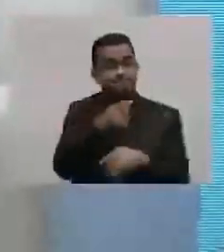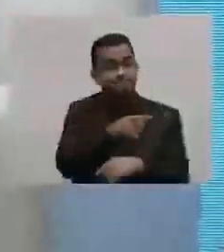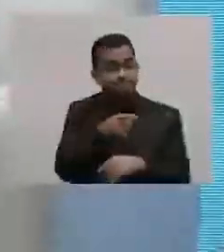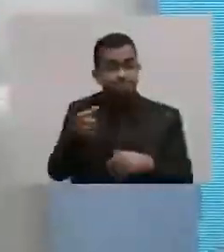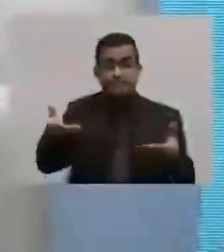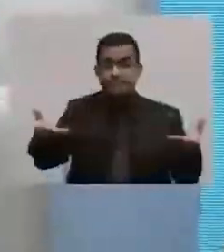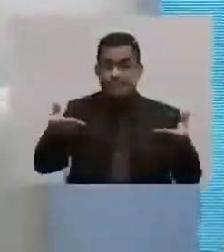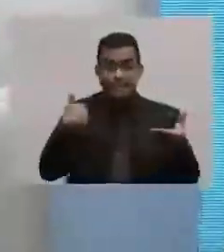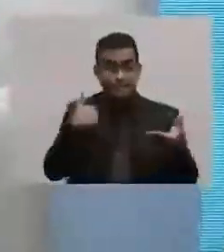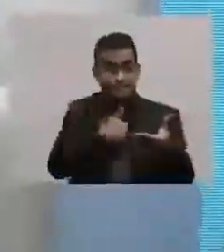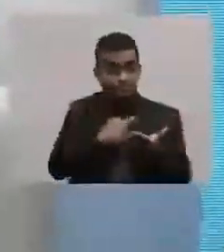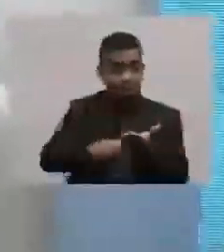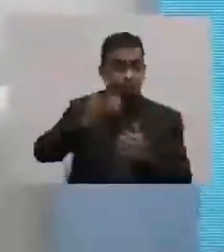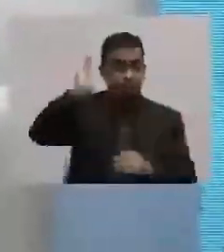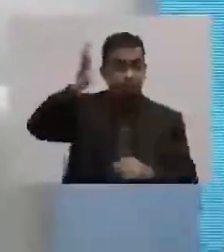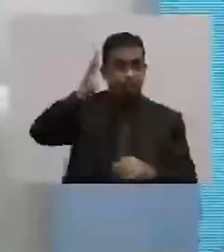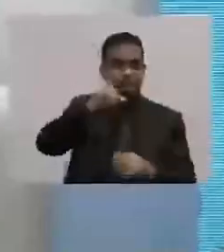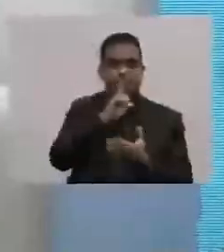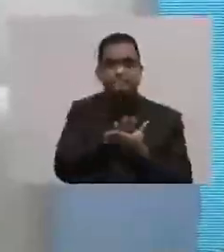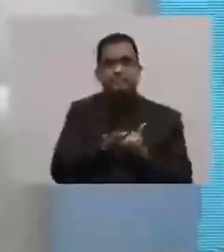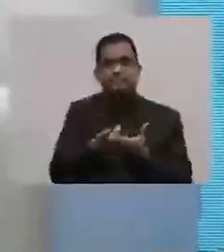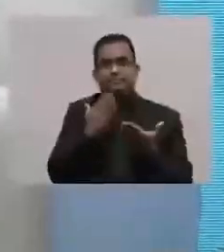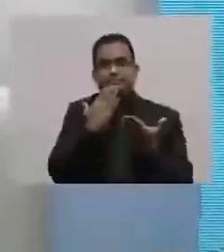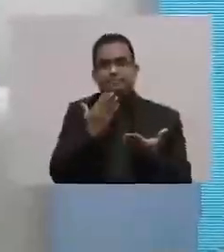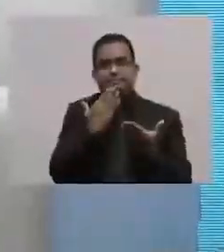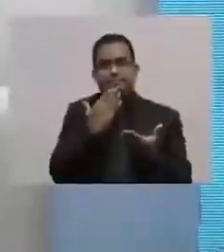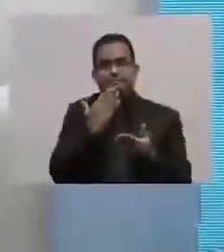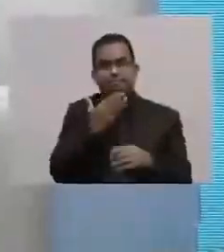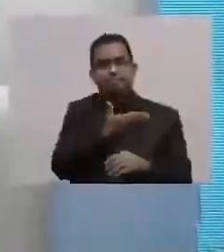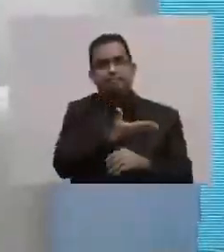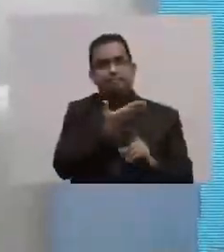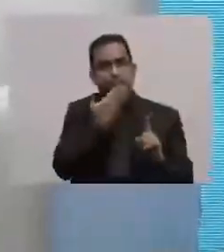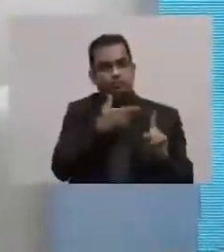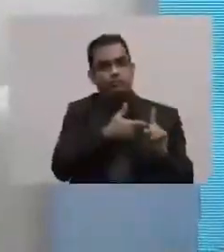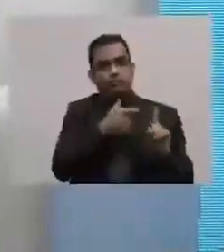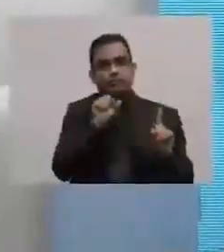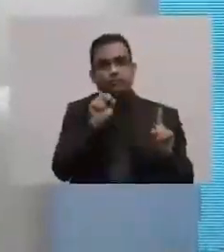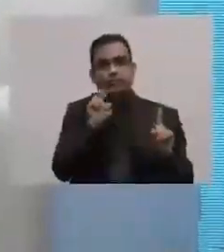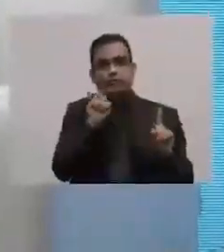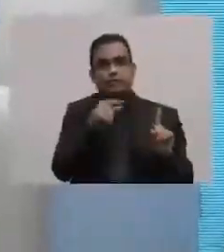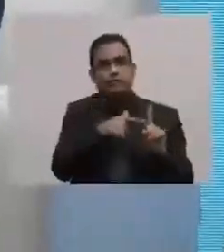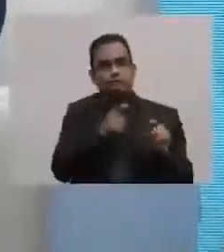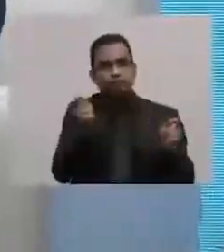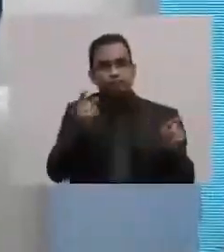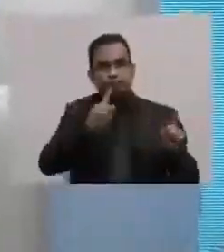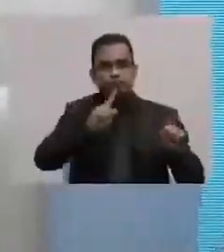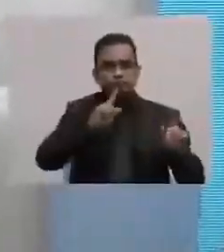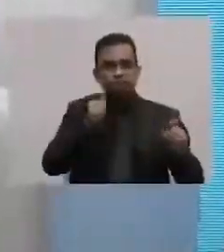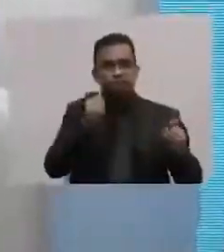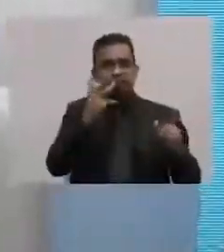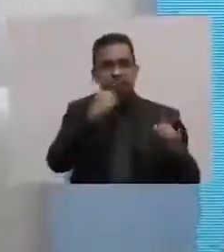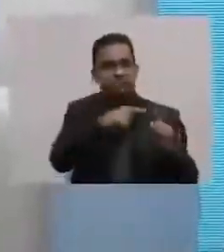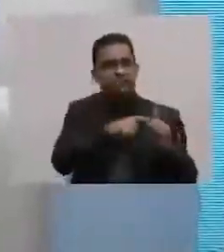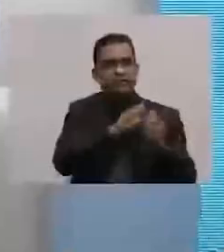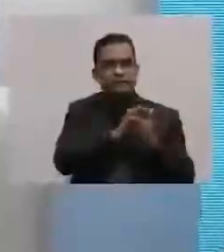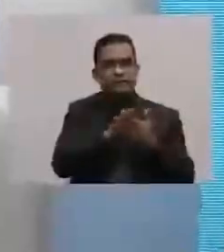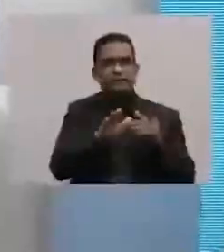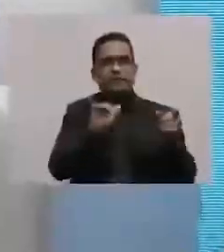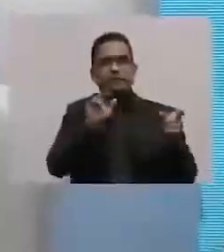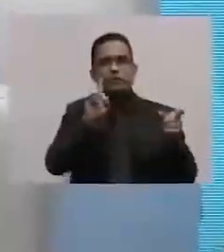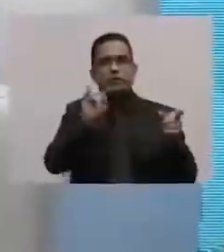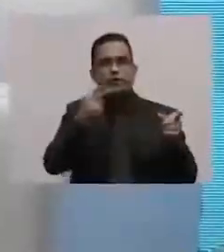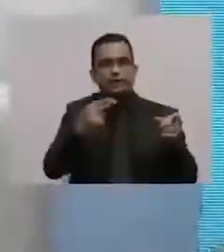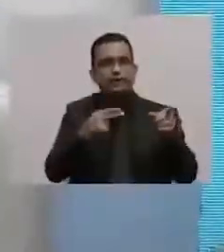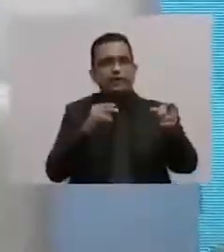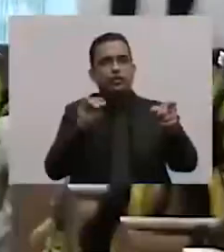de invitarnos a participar en esto. A ti, excelente. Gracias por moderarnos. Y ayudé a José, gracias